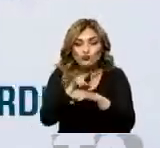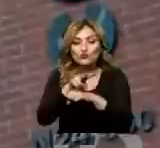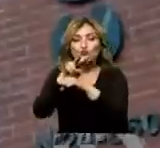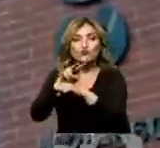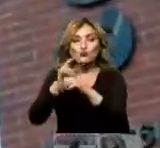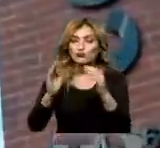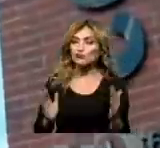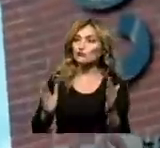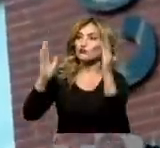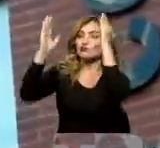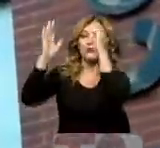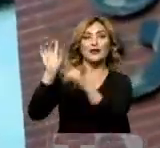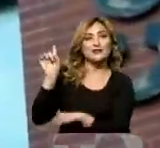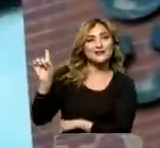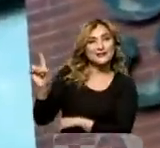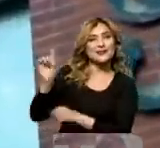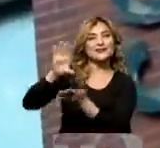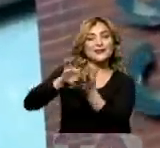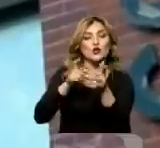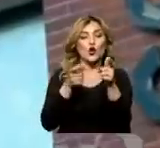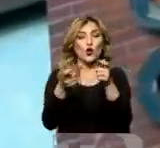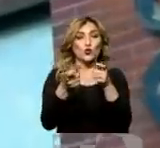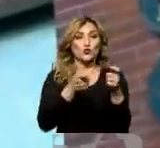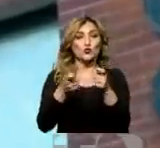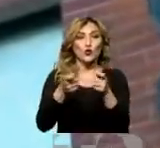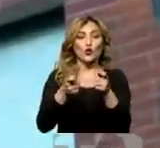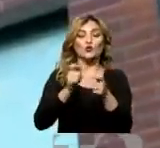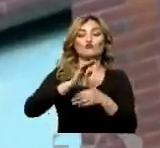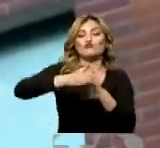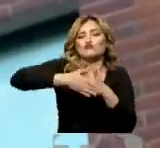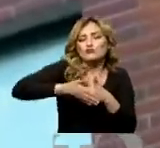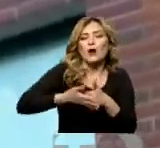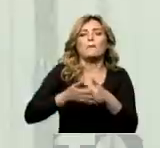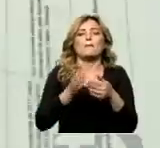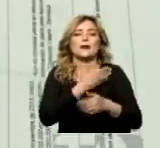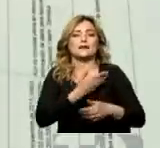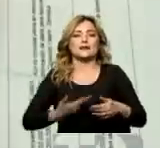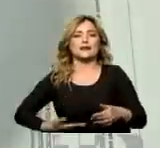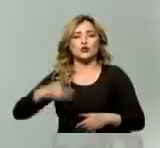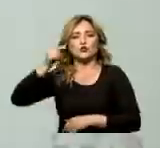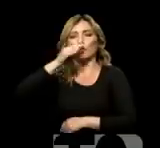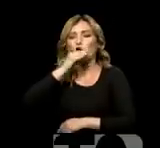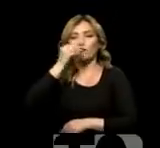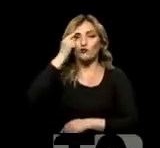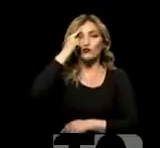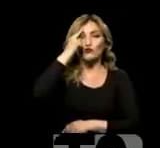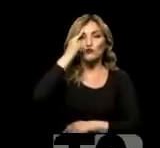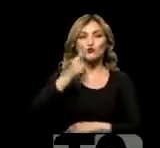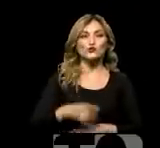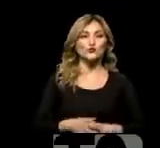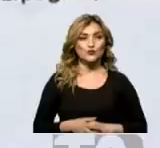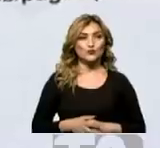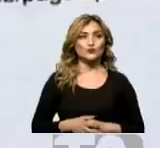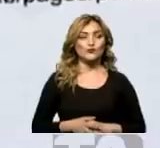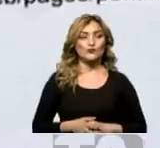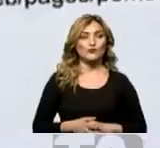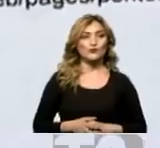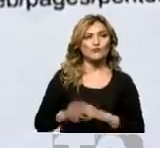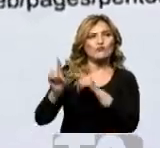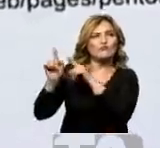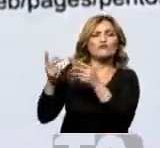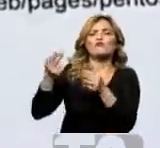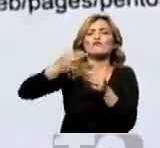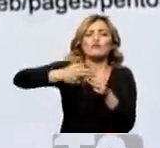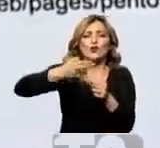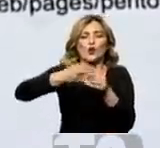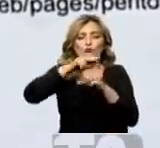del edificio Concord, centro de operaciones adscrito a la presidencia durante el gobierno de Rafael Correa. Carlos Ninacuri